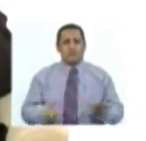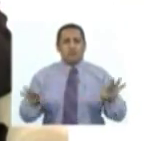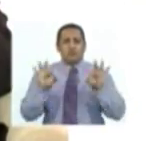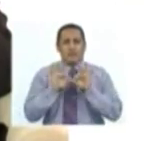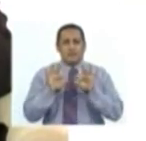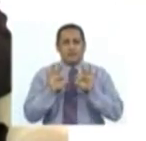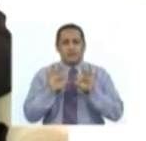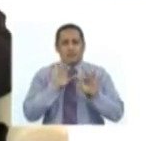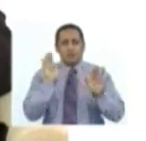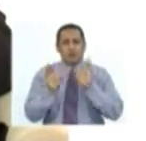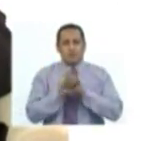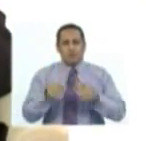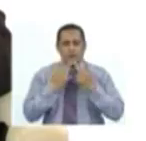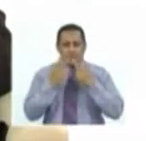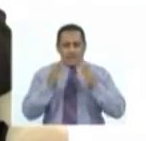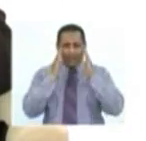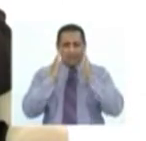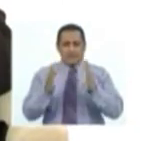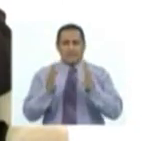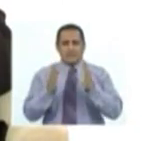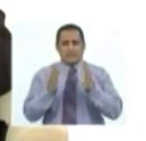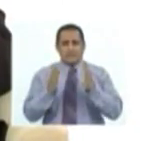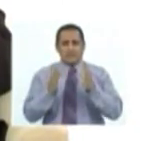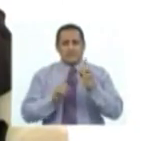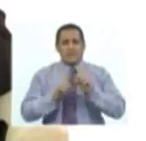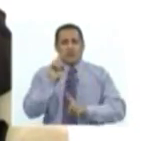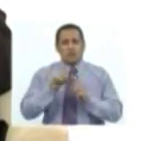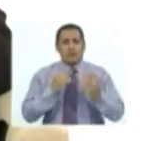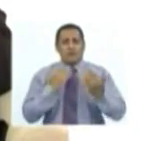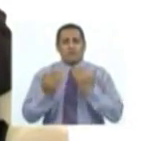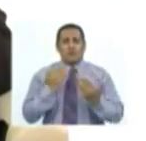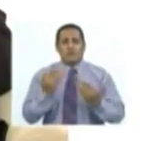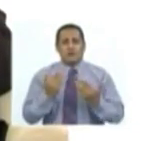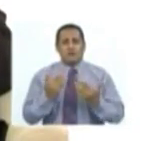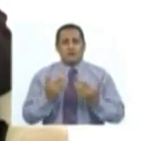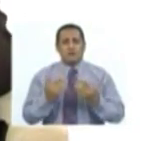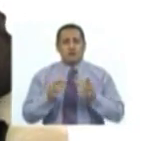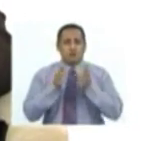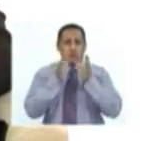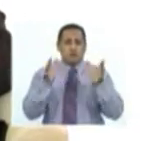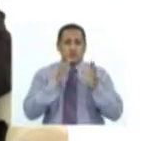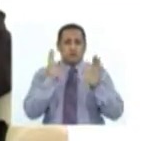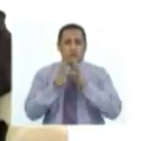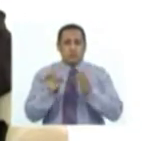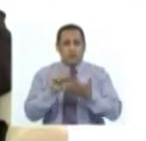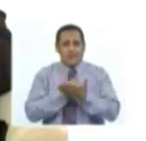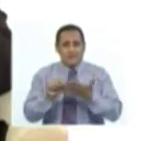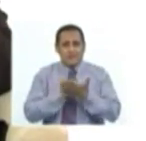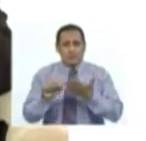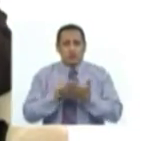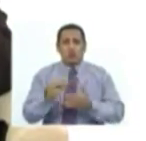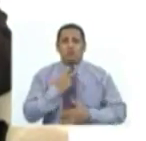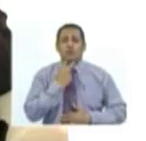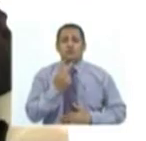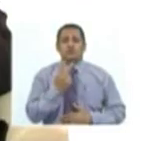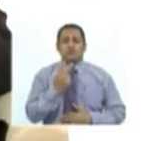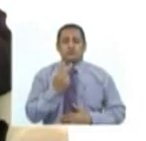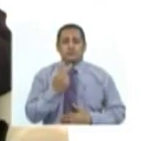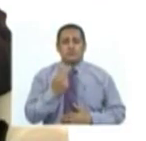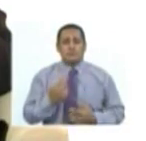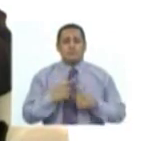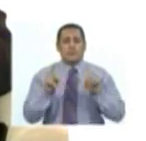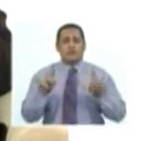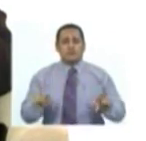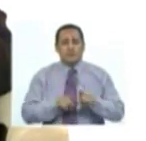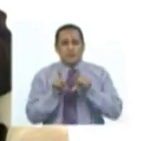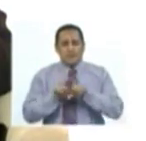fundamental que se le escuche de alguna manera. Claro. No sé si por escrito o verbalmente, pero había